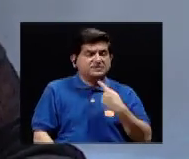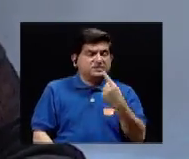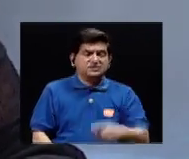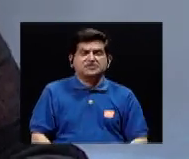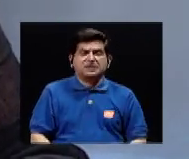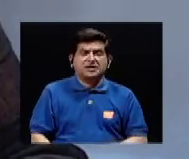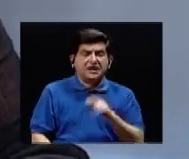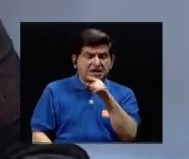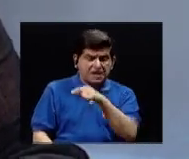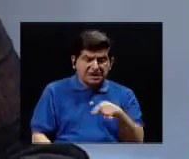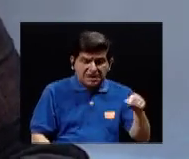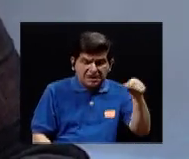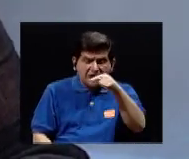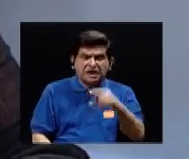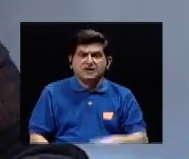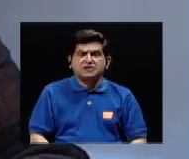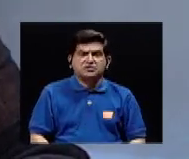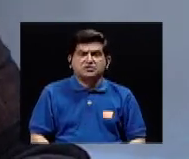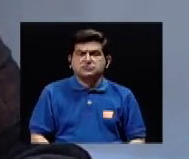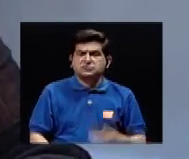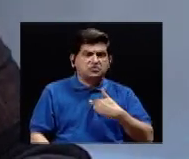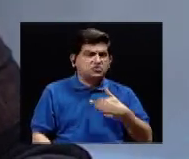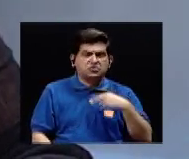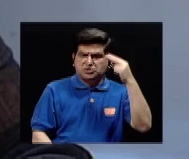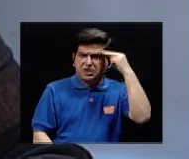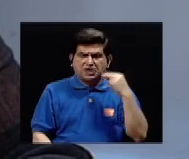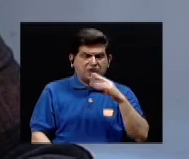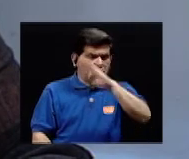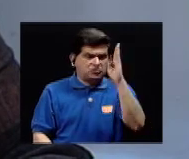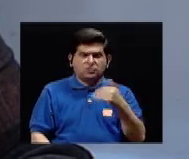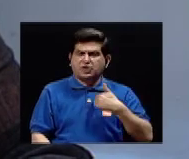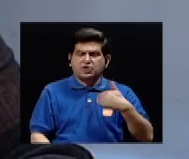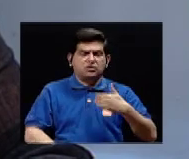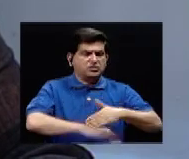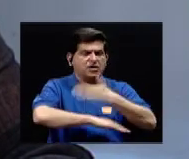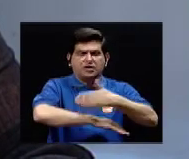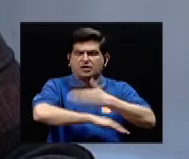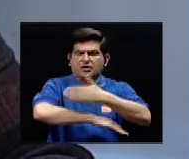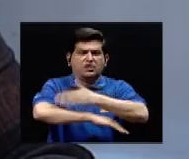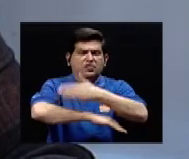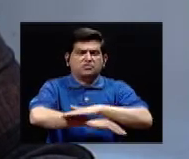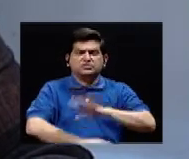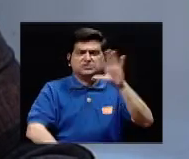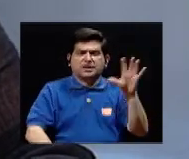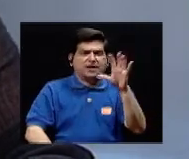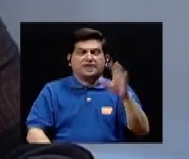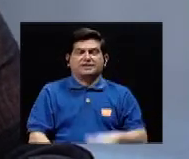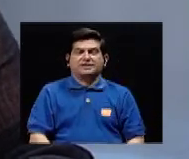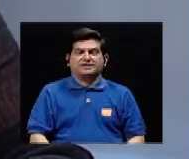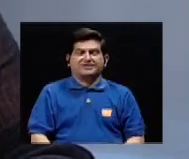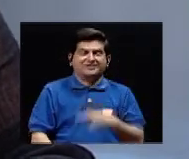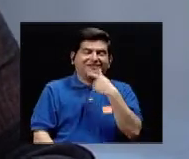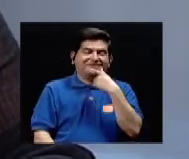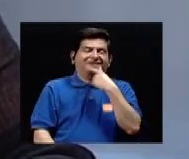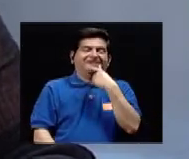diciendo que ellos no, ni tienen negros ni tuvieron porque no tienen costa atlántica. Plop.